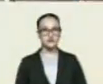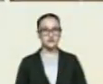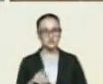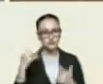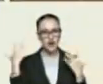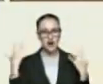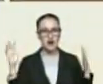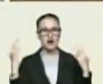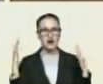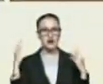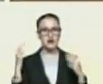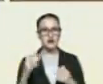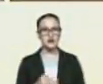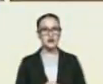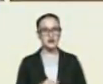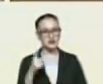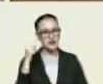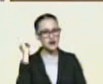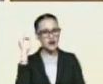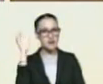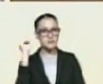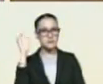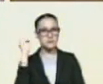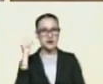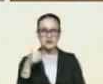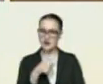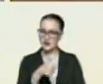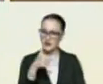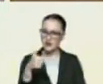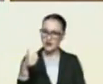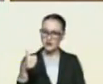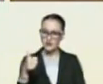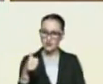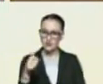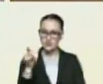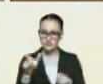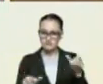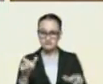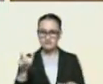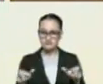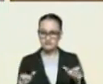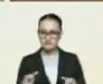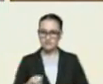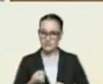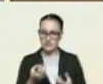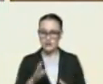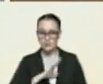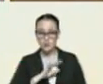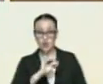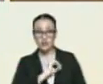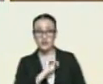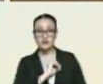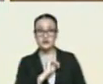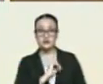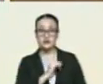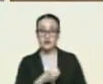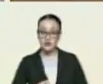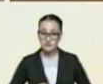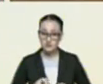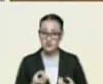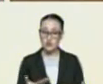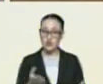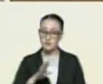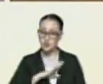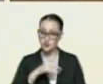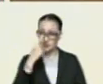campaña donde cada candidato le dio su propia identidad, le dio su propio